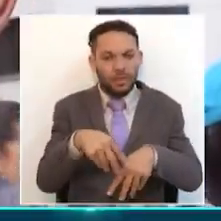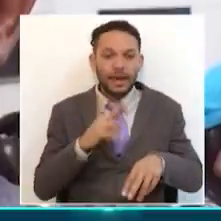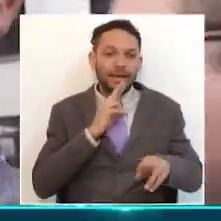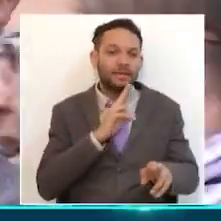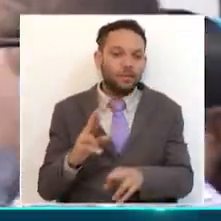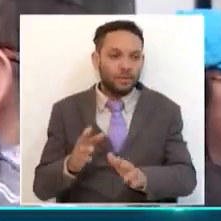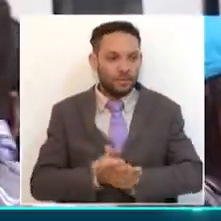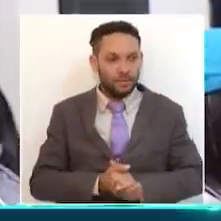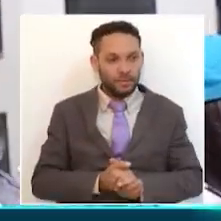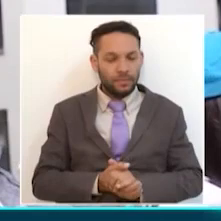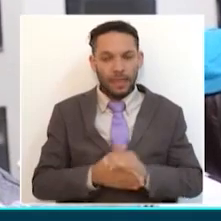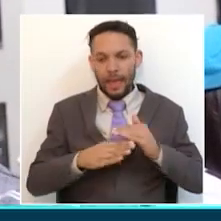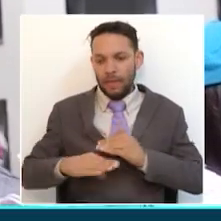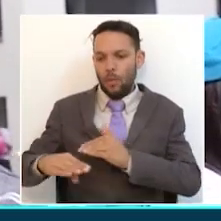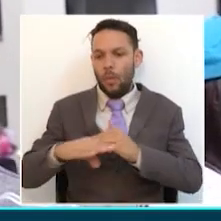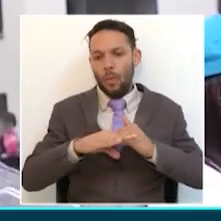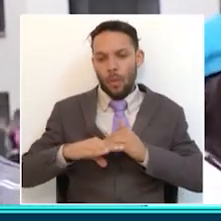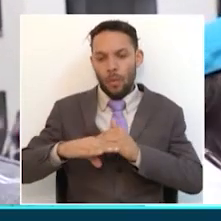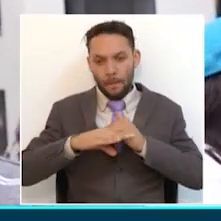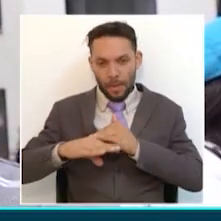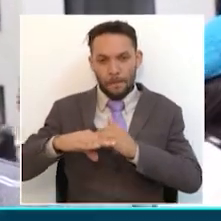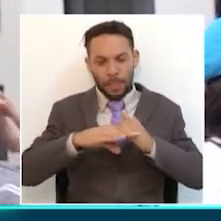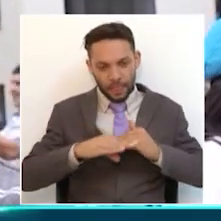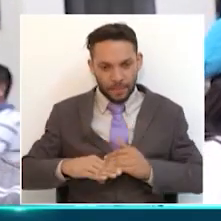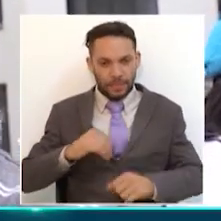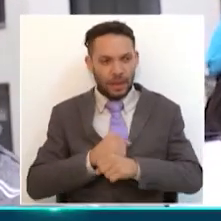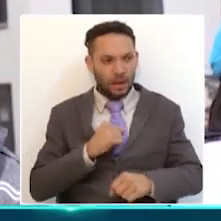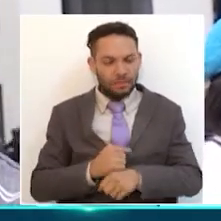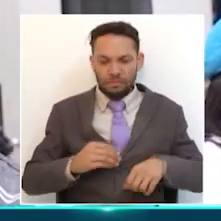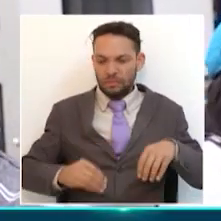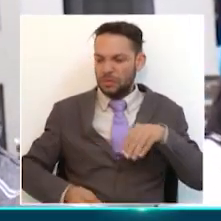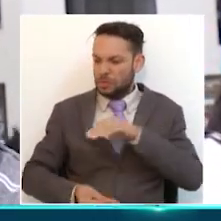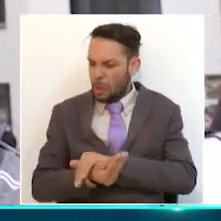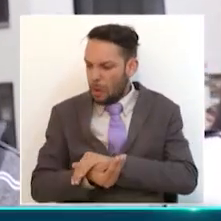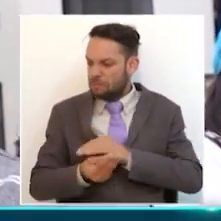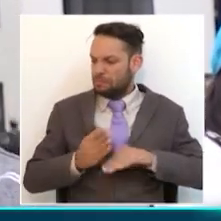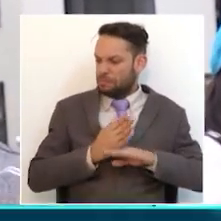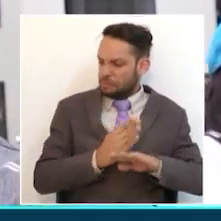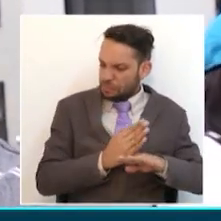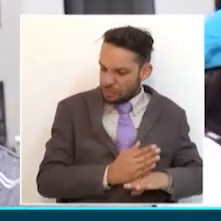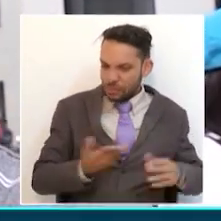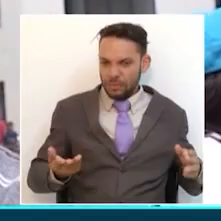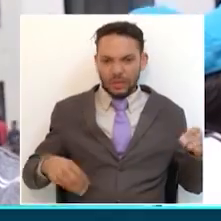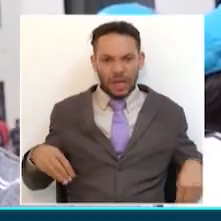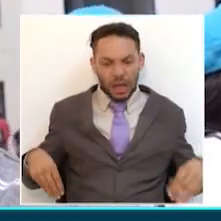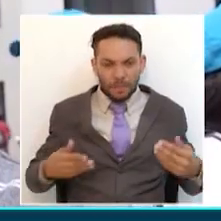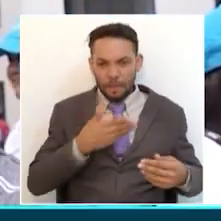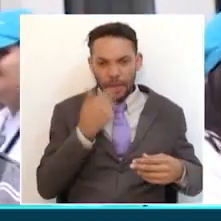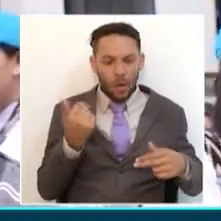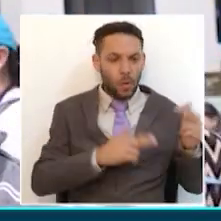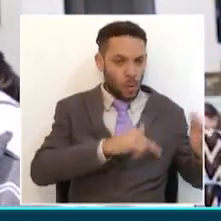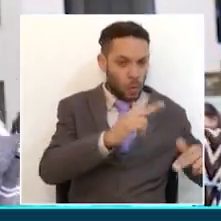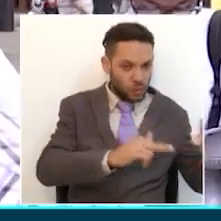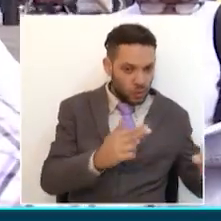respuestas. Más igualdad de todo en trabajo, más menos corrupción, menos O sea, más obras, más empleo,